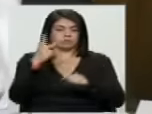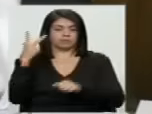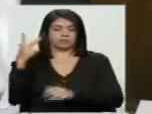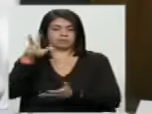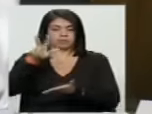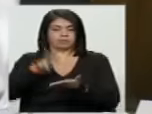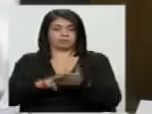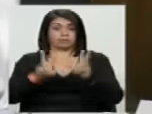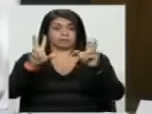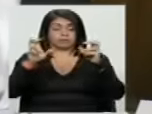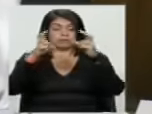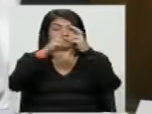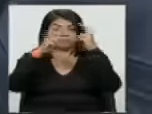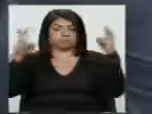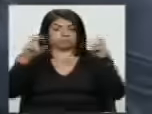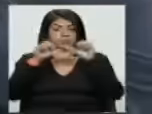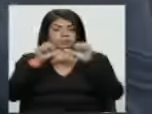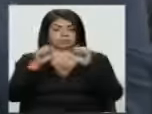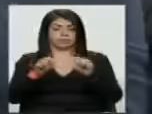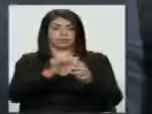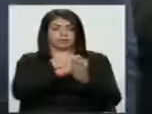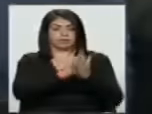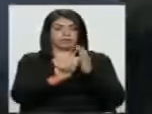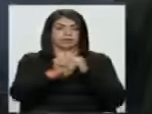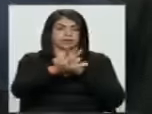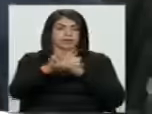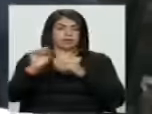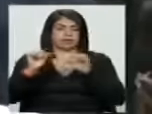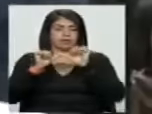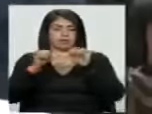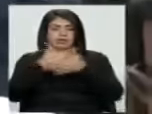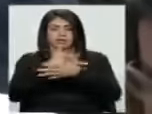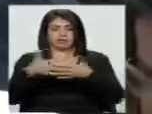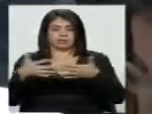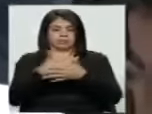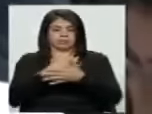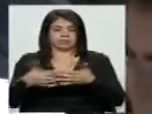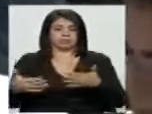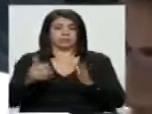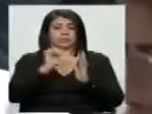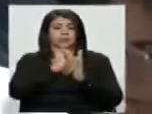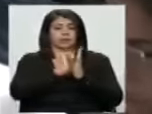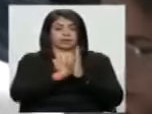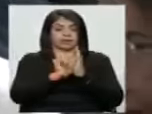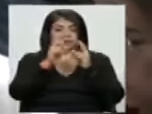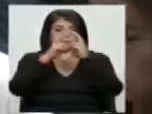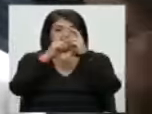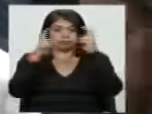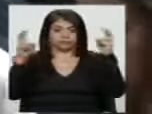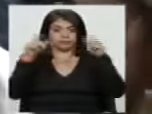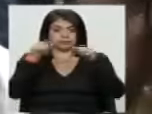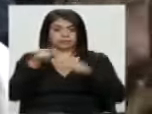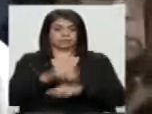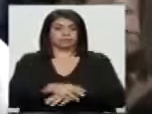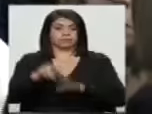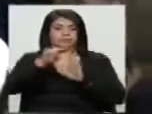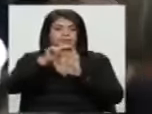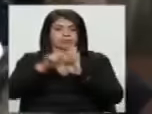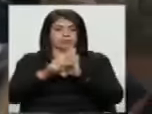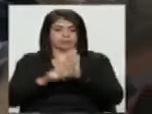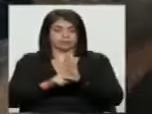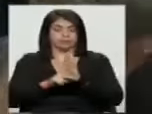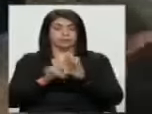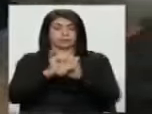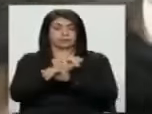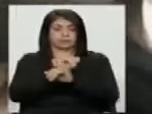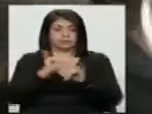sugiere aprobar un nuevo epígrafe, el cual será el epígrafe del artículo 30, quedando redactado en los siguientes términos. Epígrafe. Medida preventiva.